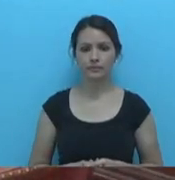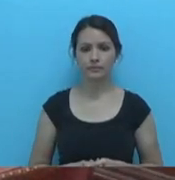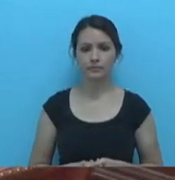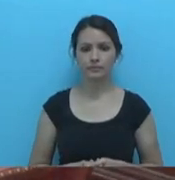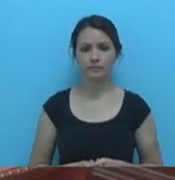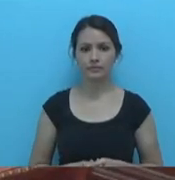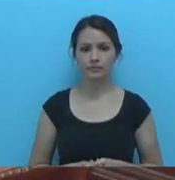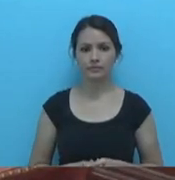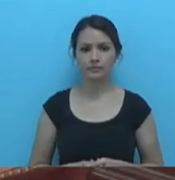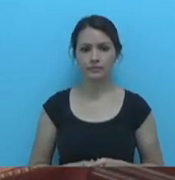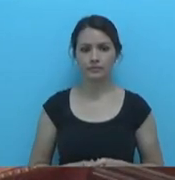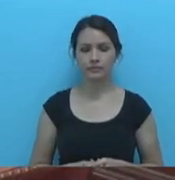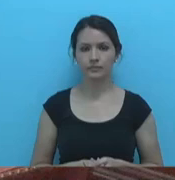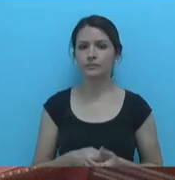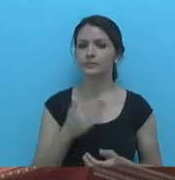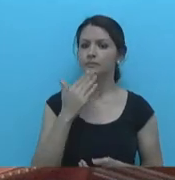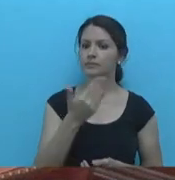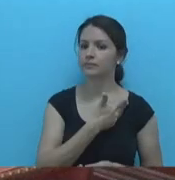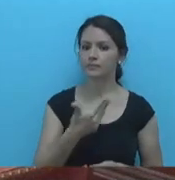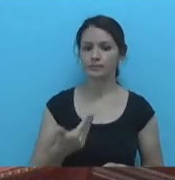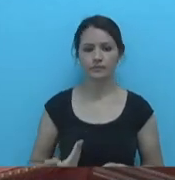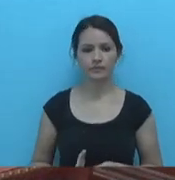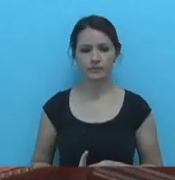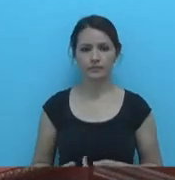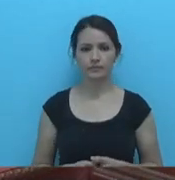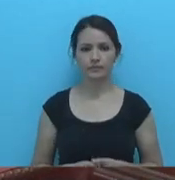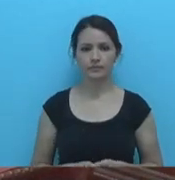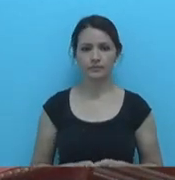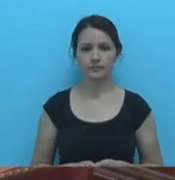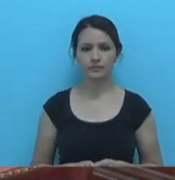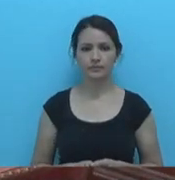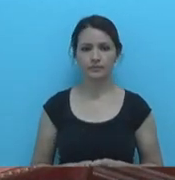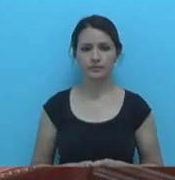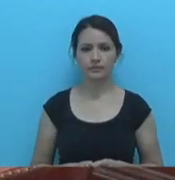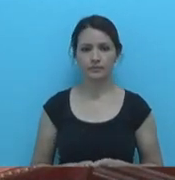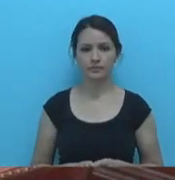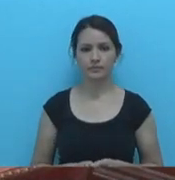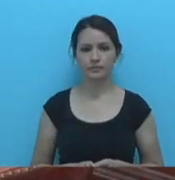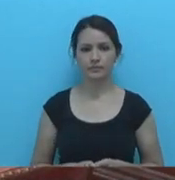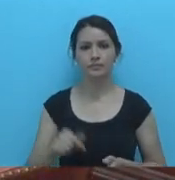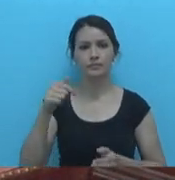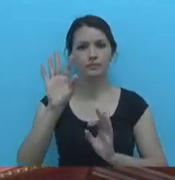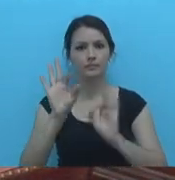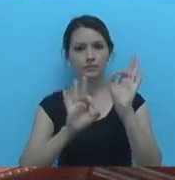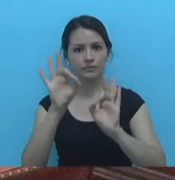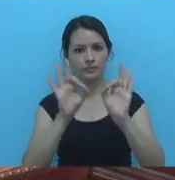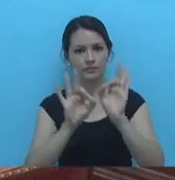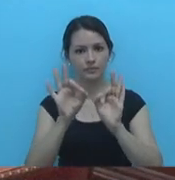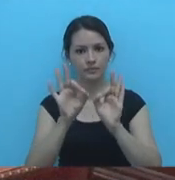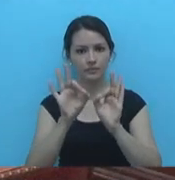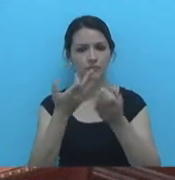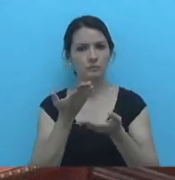Sí, gracias, señor presidente, para que se adjunte este proyecto